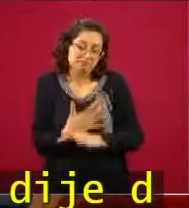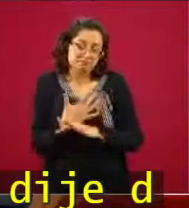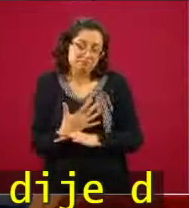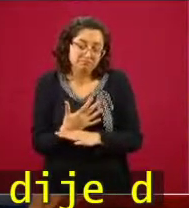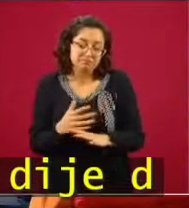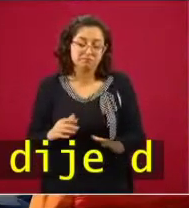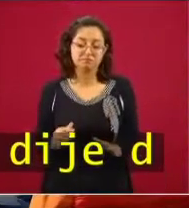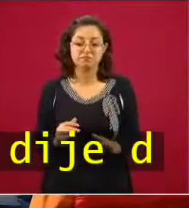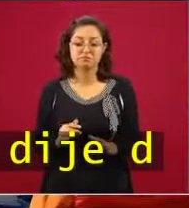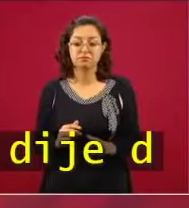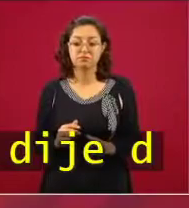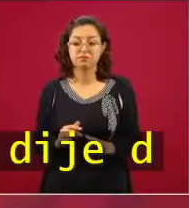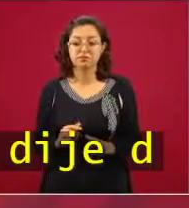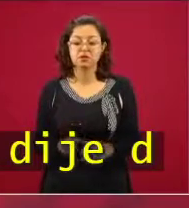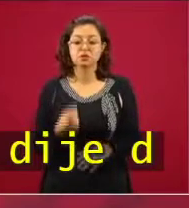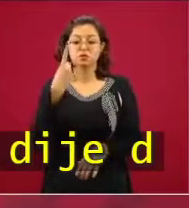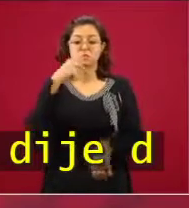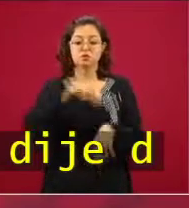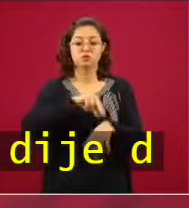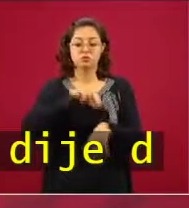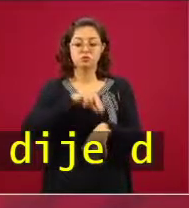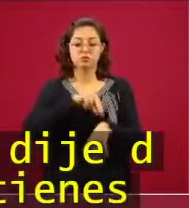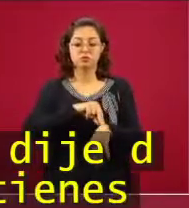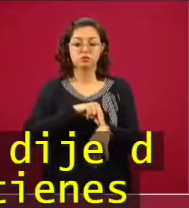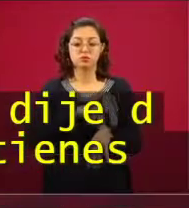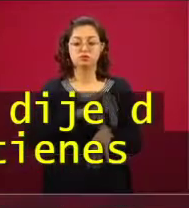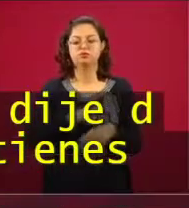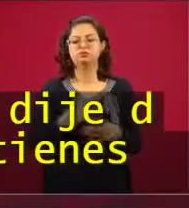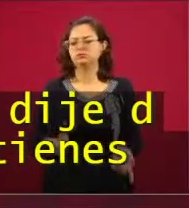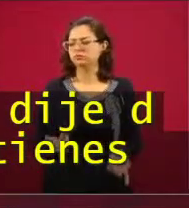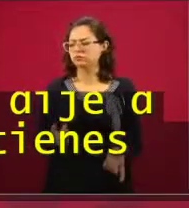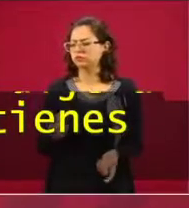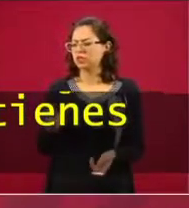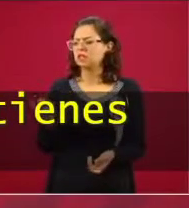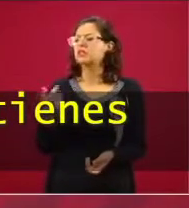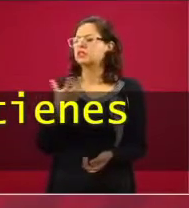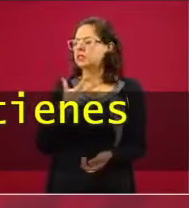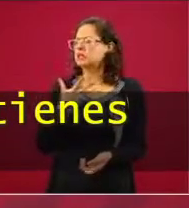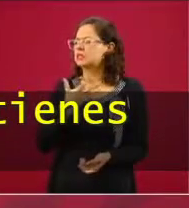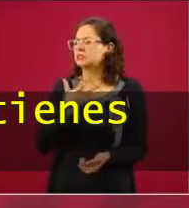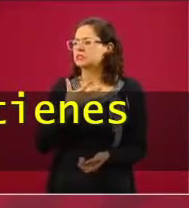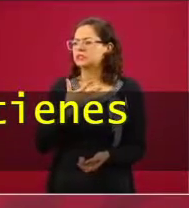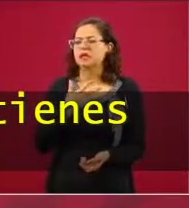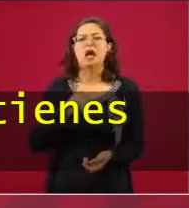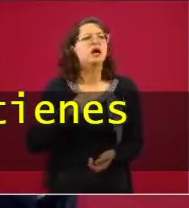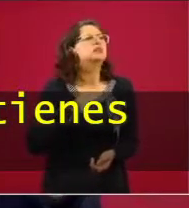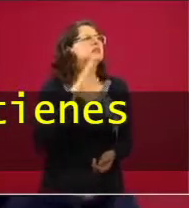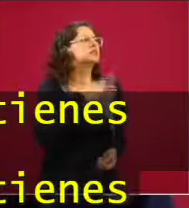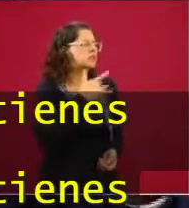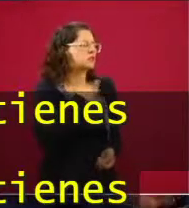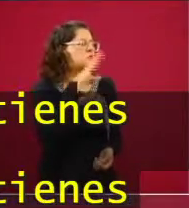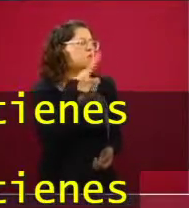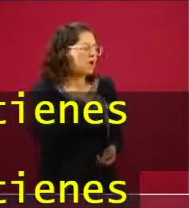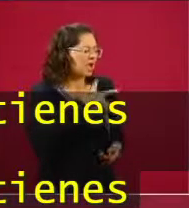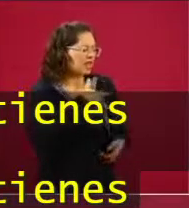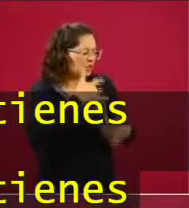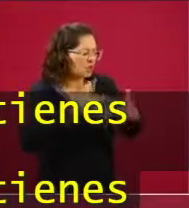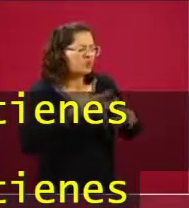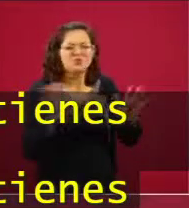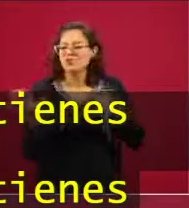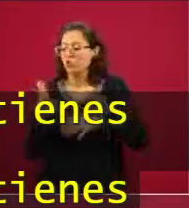de un médico que pregunta, ¿qué tienes? No, me duele aquí. No. ¿Qué tienes